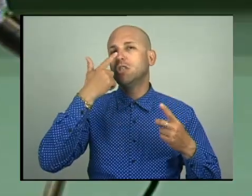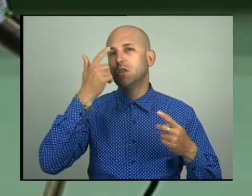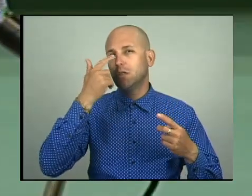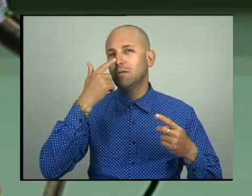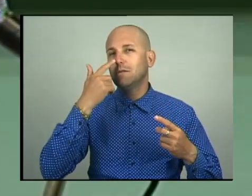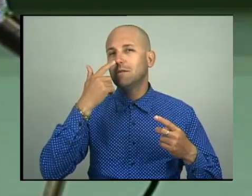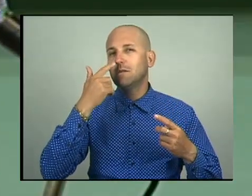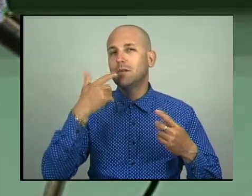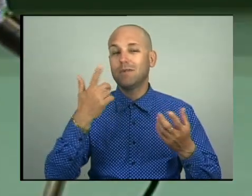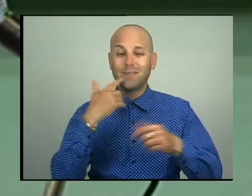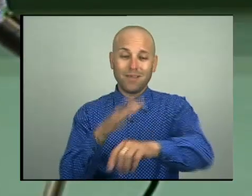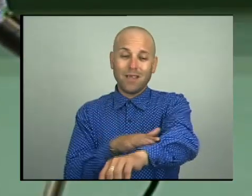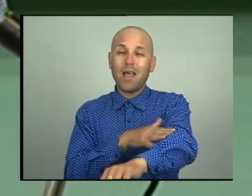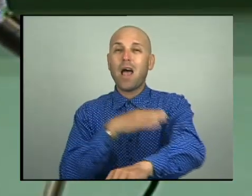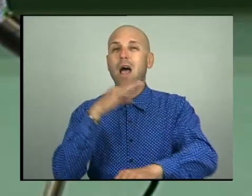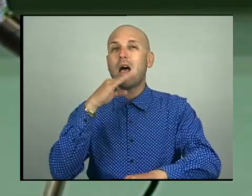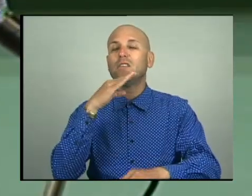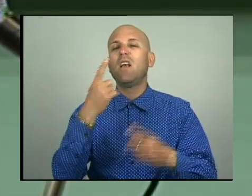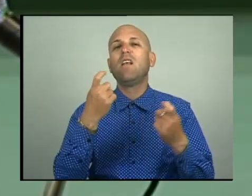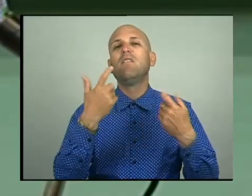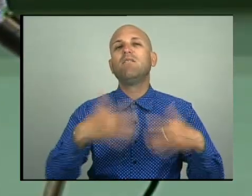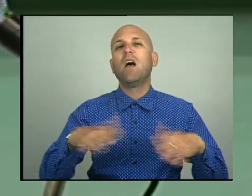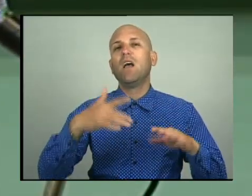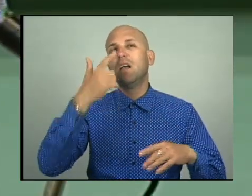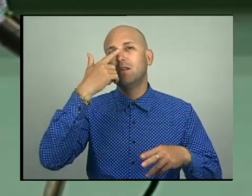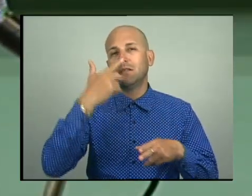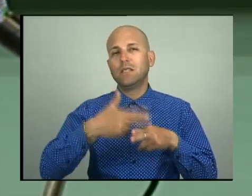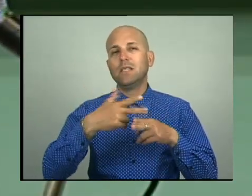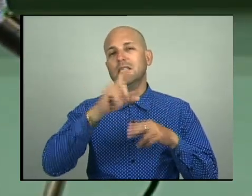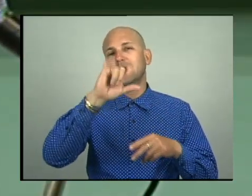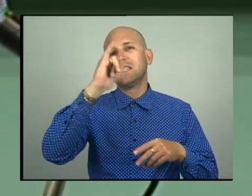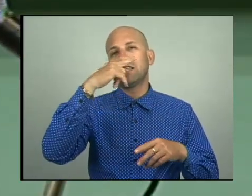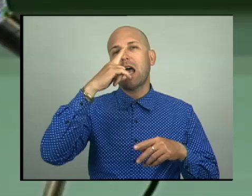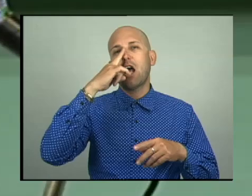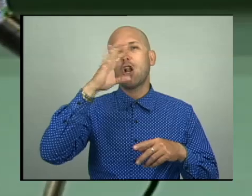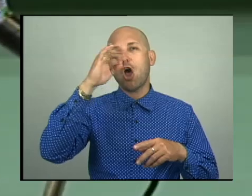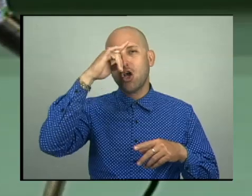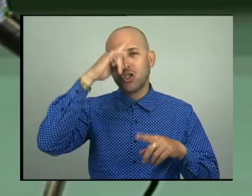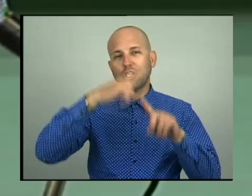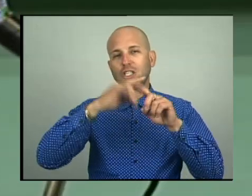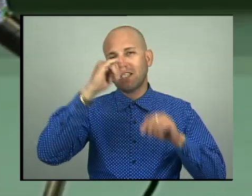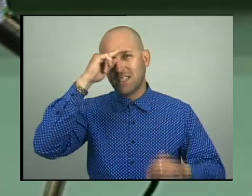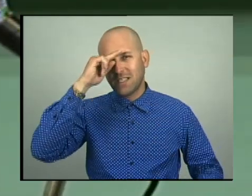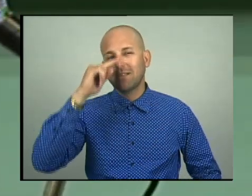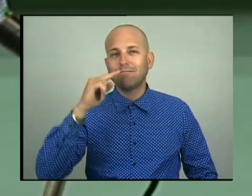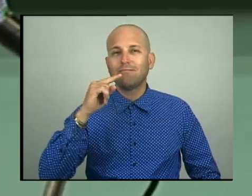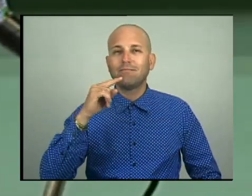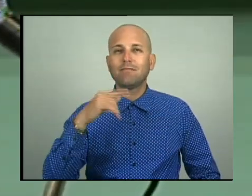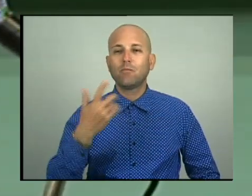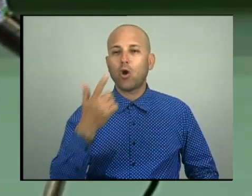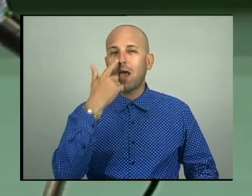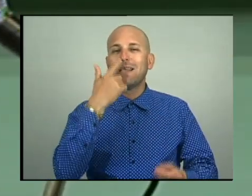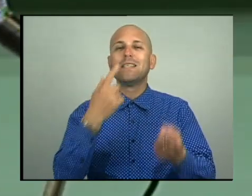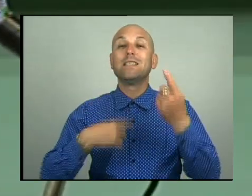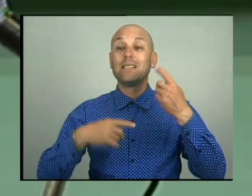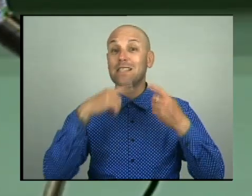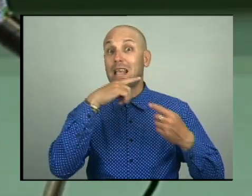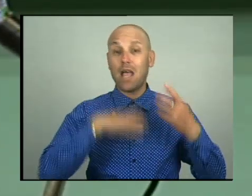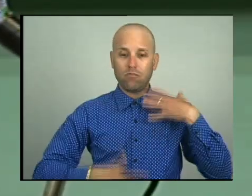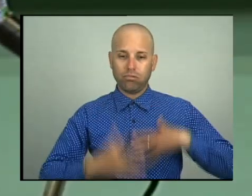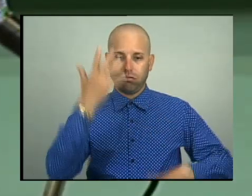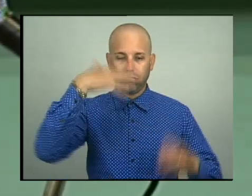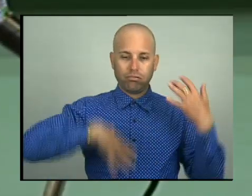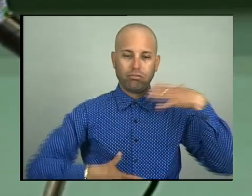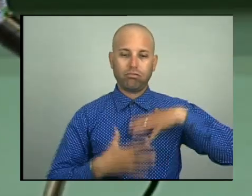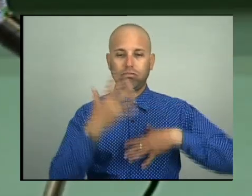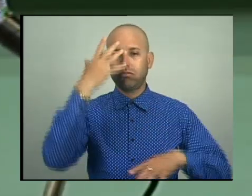la coloración azulada de la cianosis del Fallot, en este caso, de los niños cardiópatas, es por una mezcla de sangre no oxigenada con la sangre oxigenada por